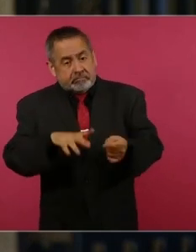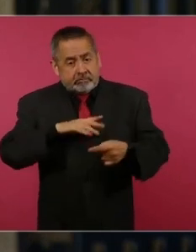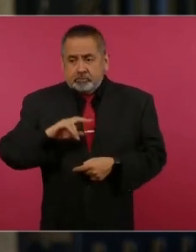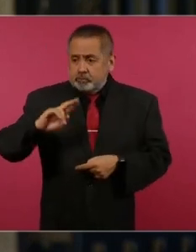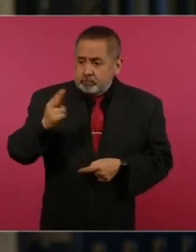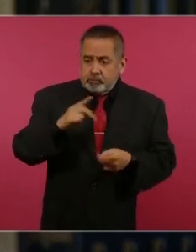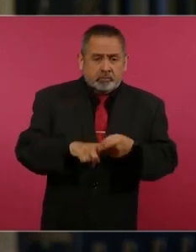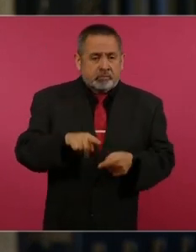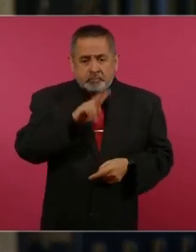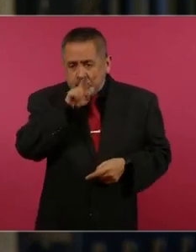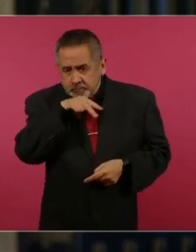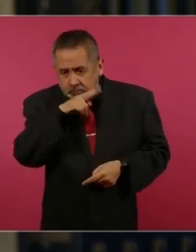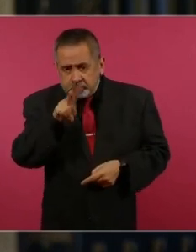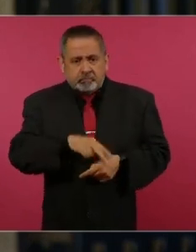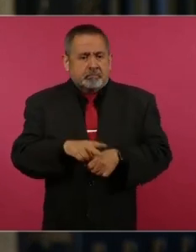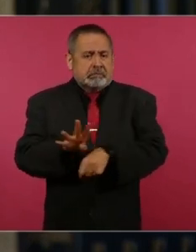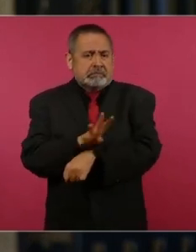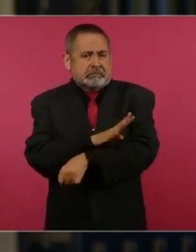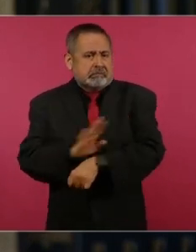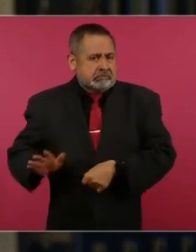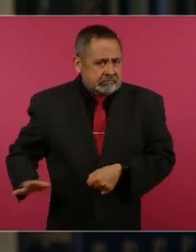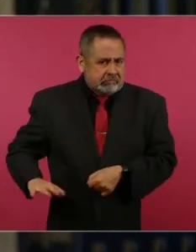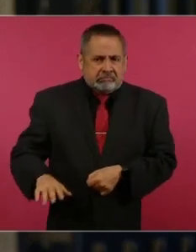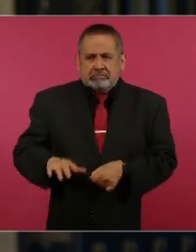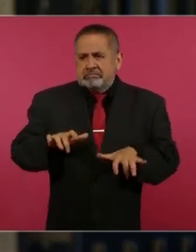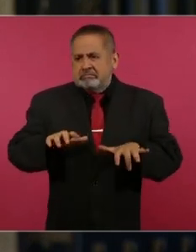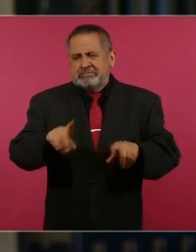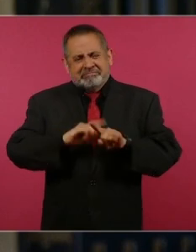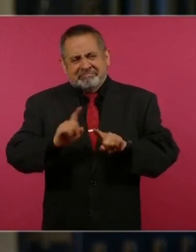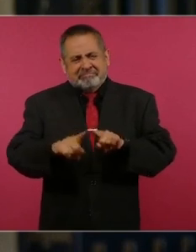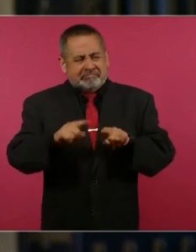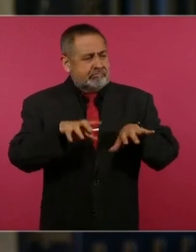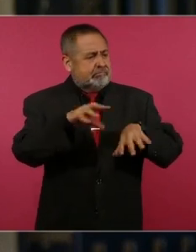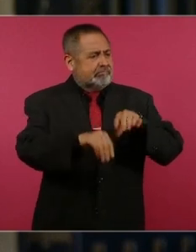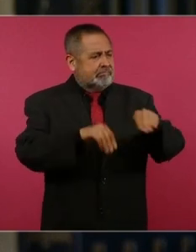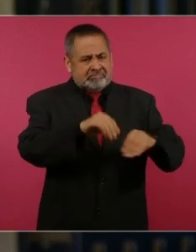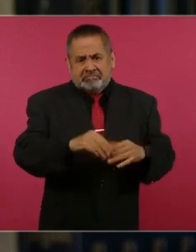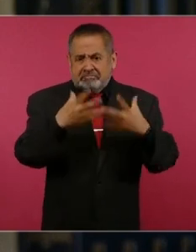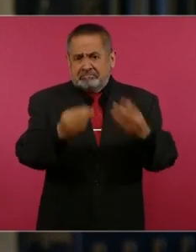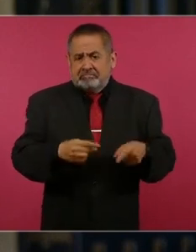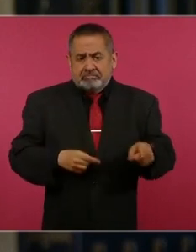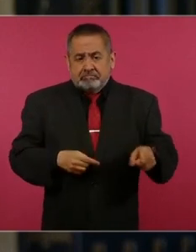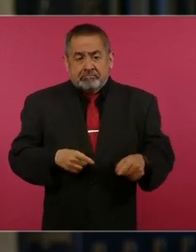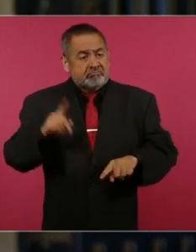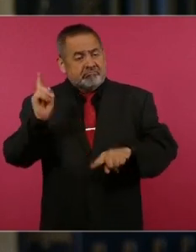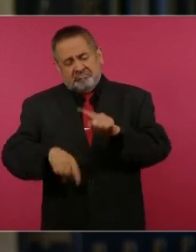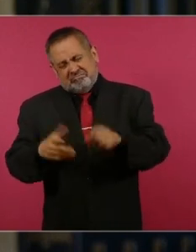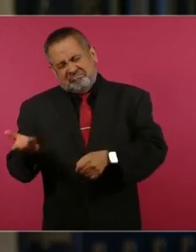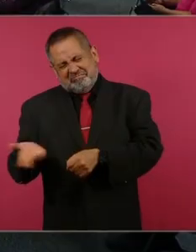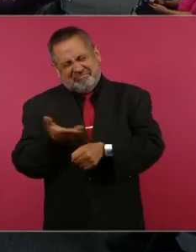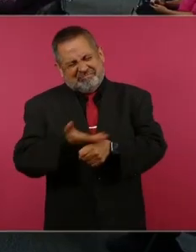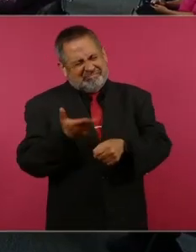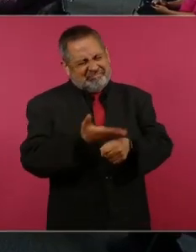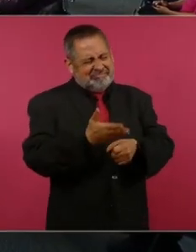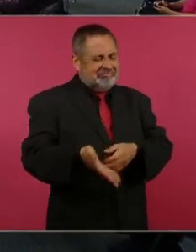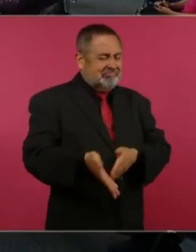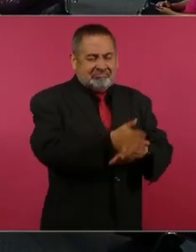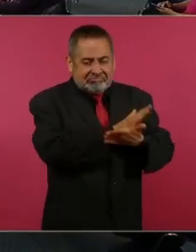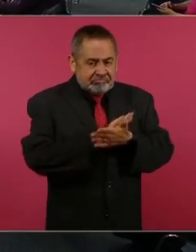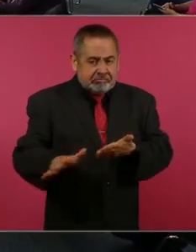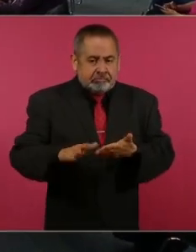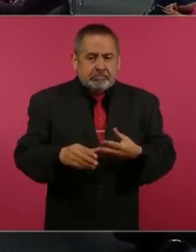serpientes, iguanas, guacamayas, arácnidos y muchas especies más de animales y vegetales que tendrían en peligro la vida